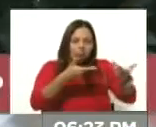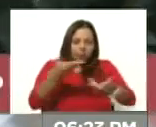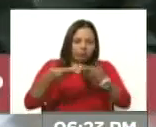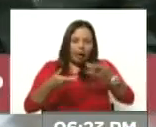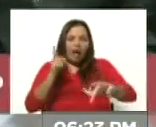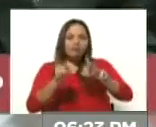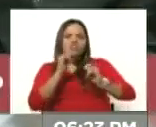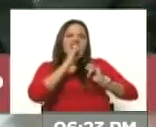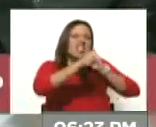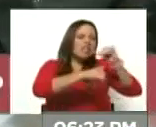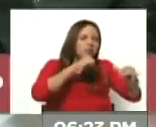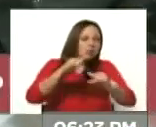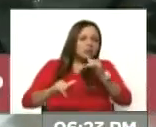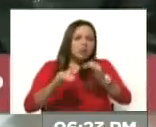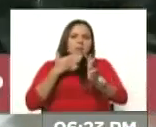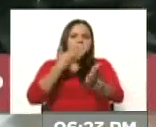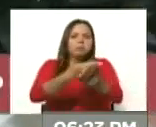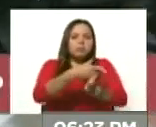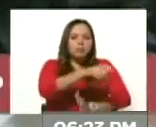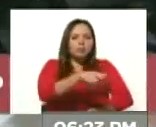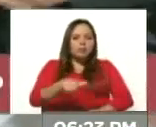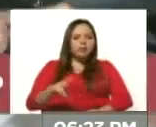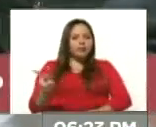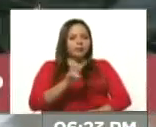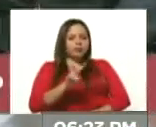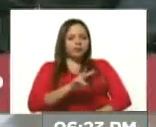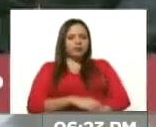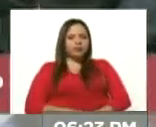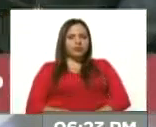y demandas de la población venezolana